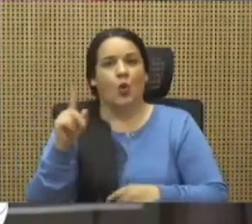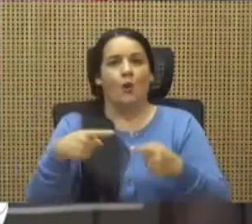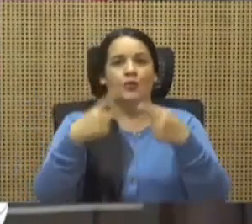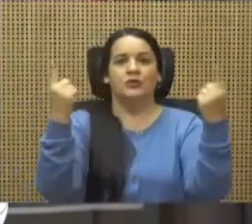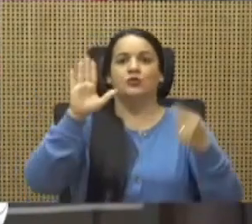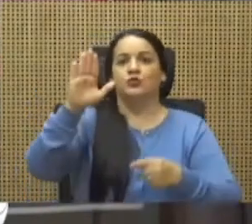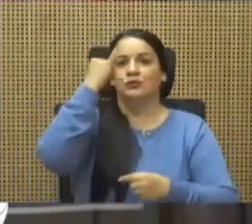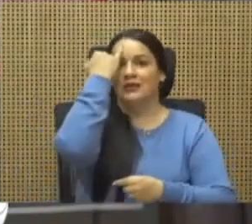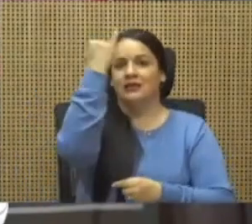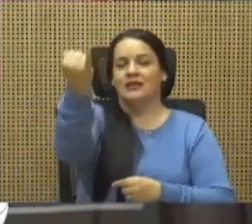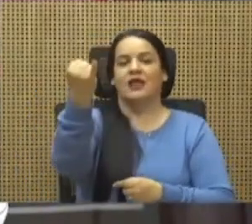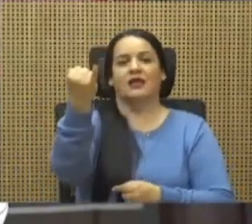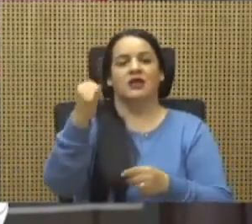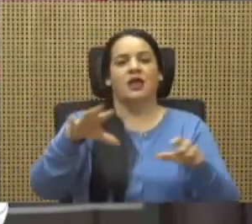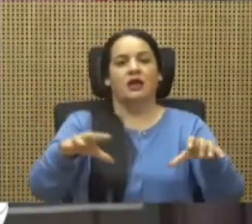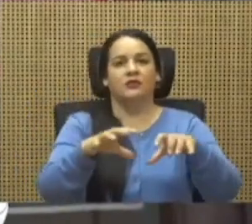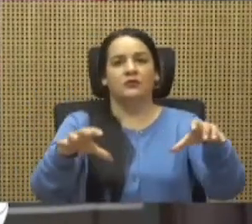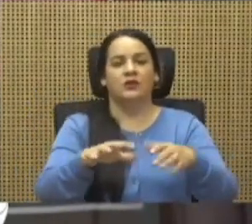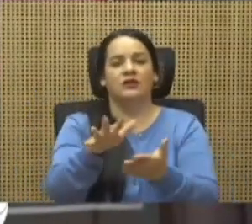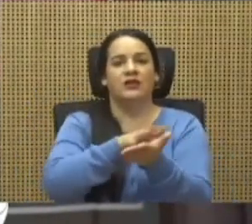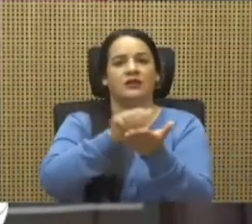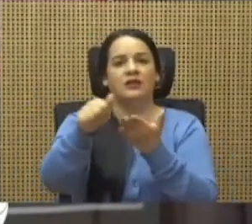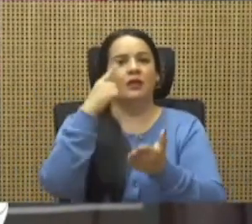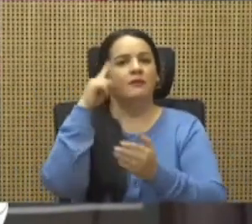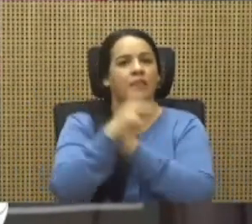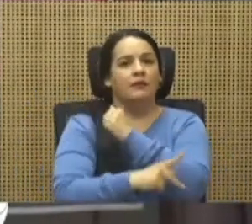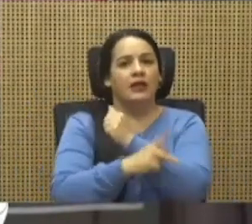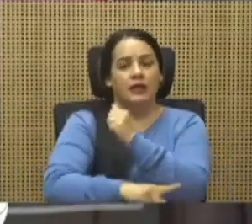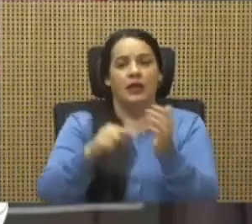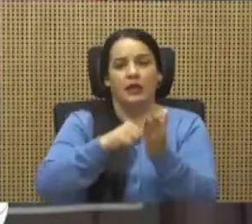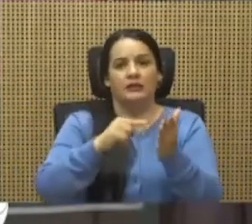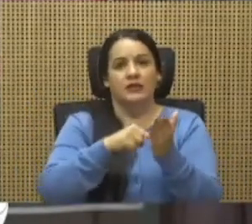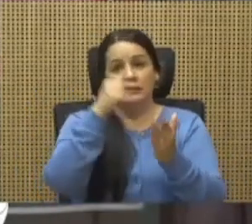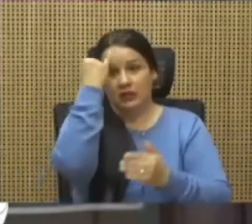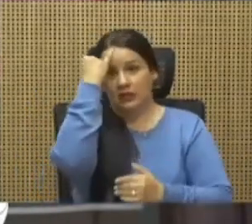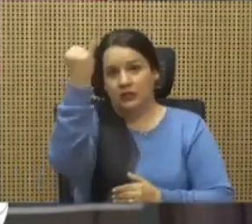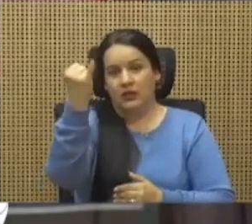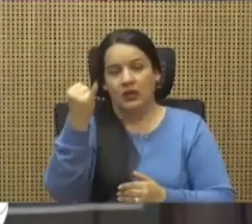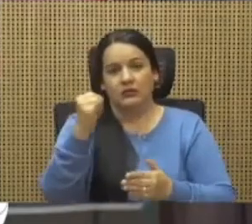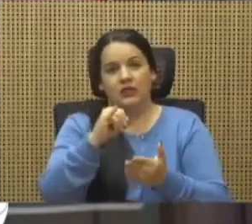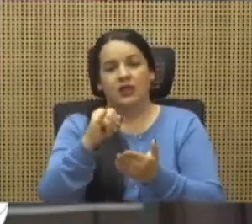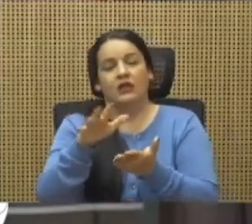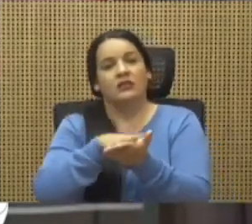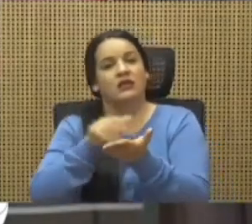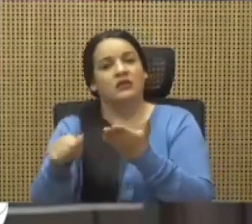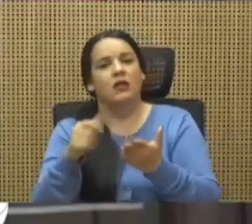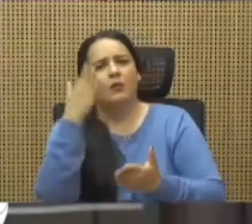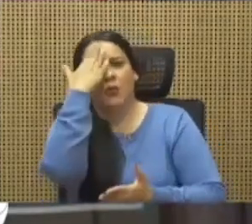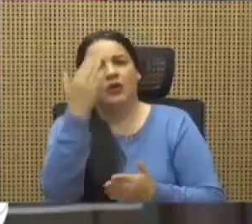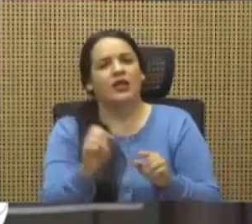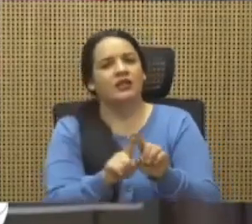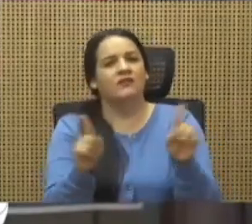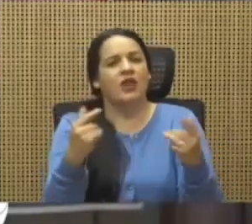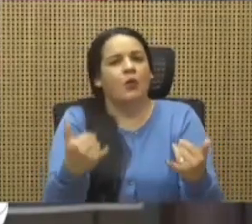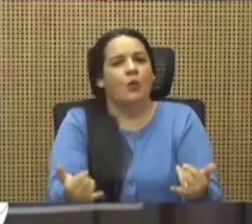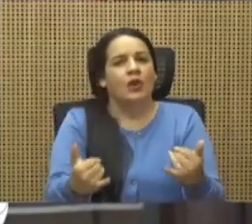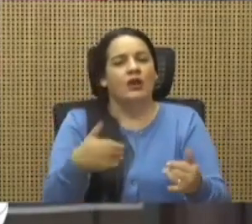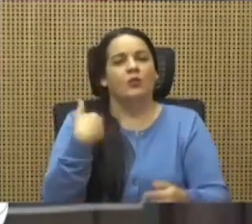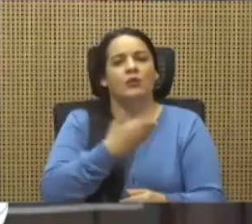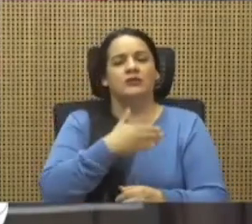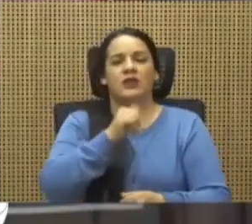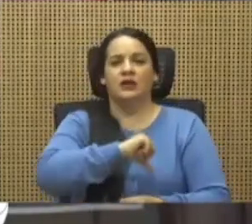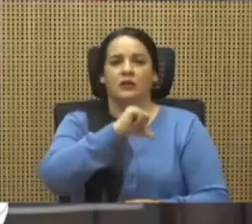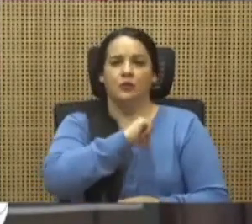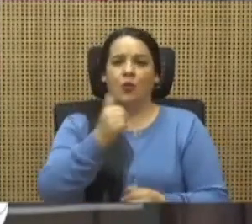acciones eran dañinas para el país. Y si estas ideas y acciones eran dañinas, ¿por qué sería diferente ahora entonces nuestra actitud? Si en el pasado